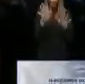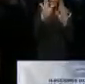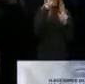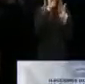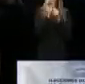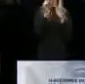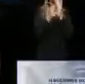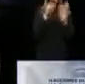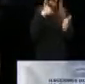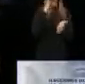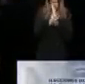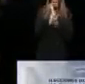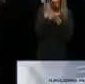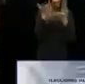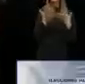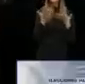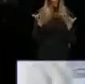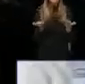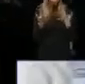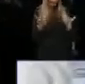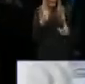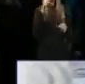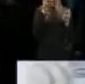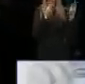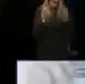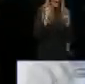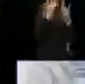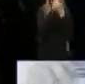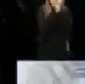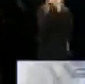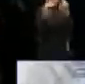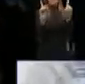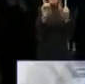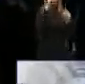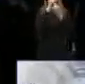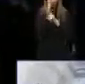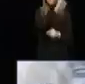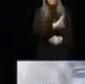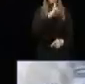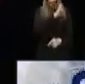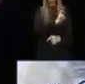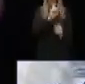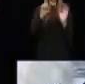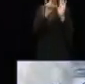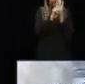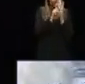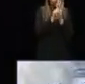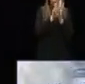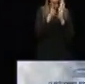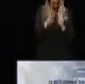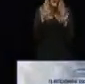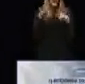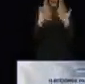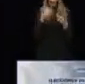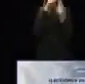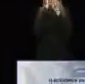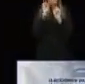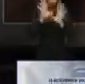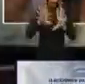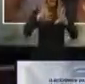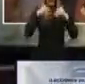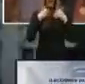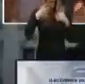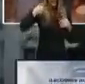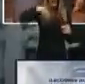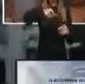esperaba. Pues es un movimiento democrático de carácter cívico que nos debe permitir